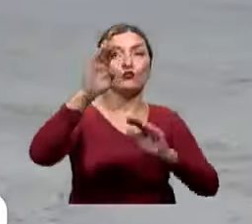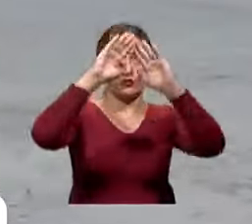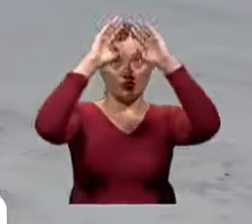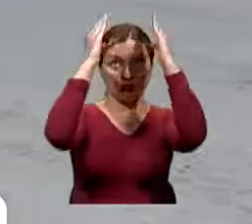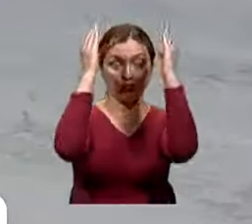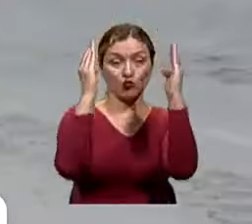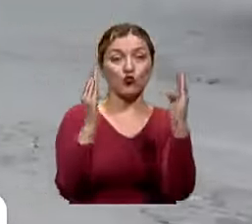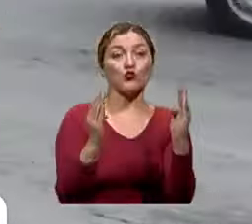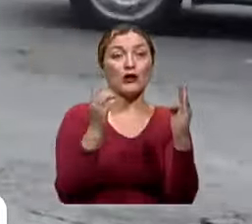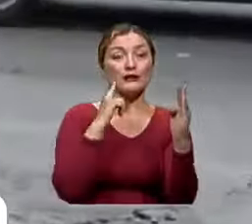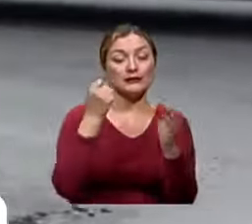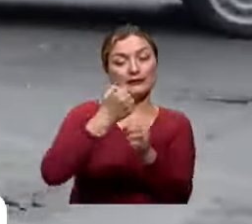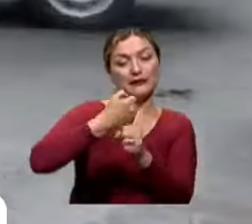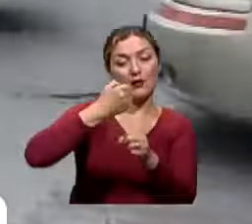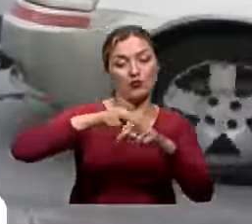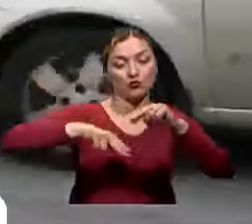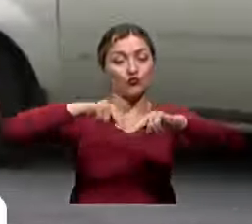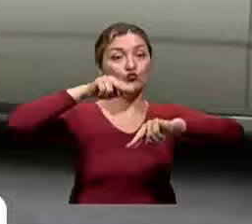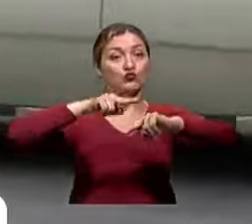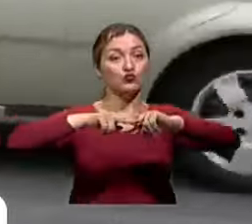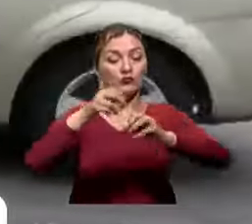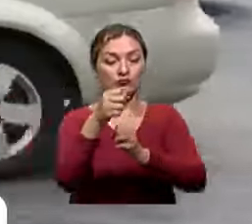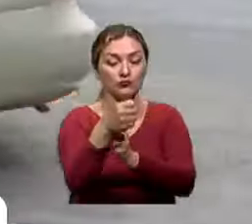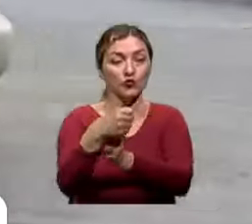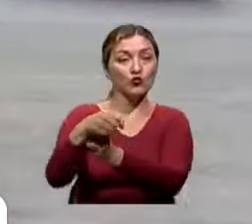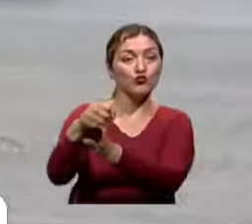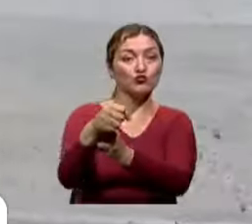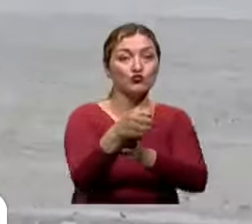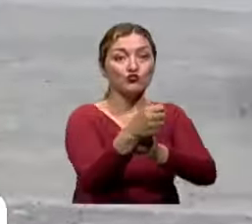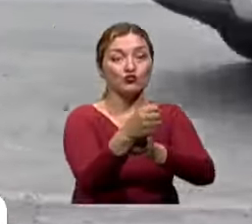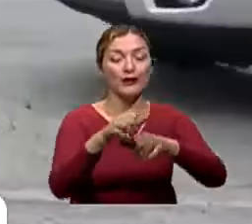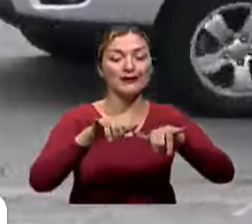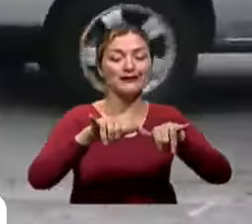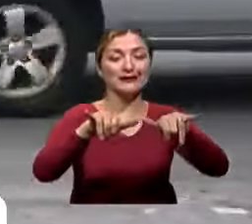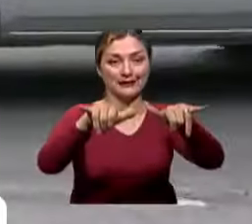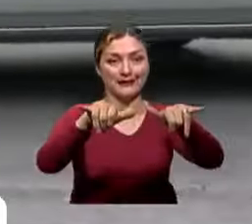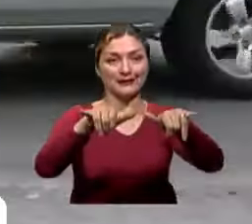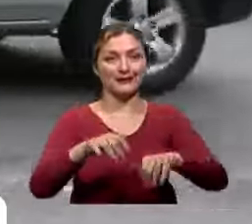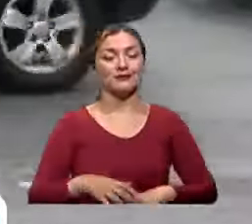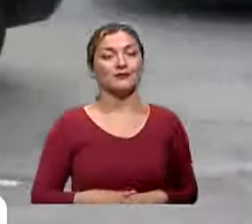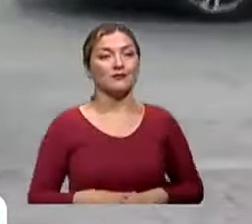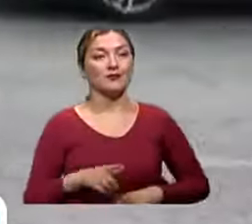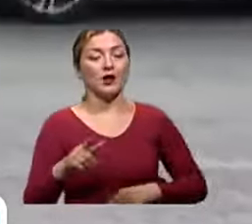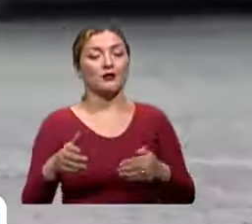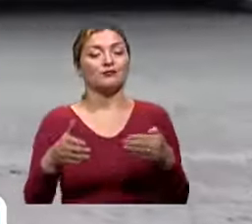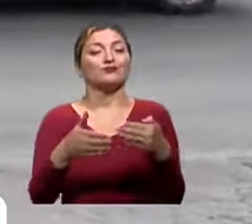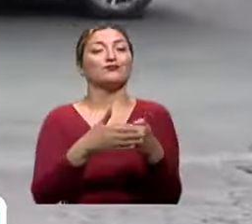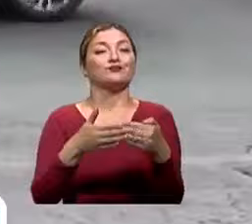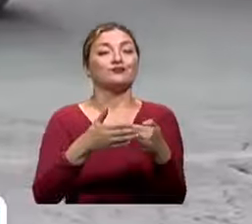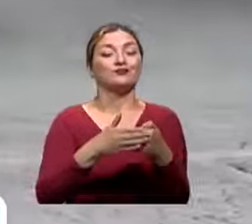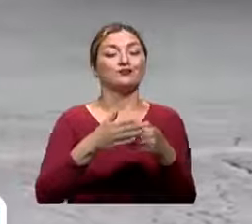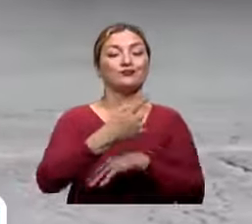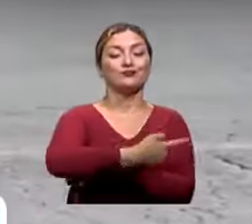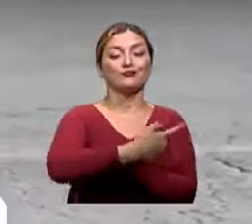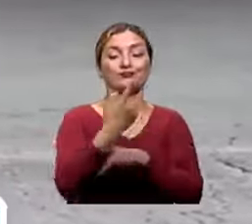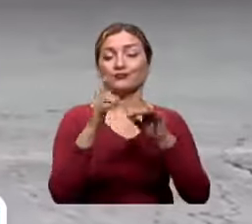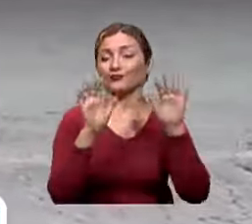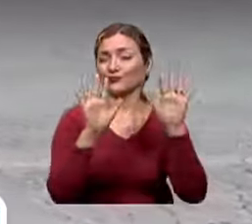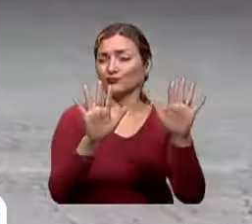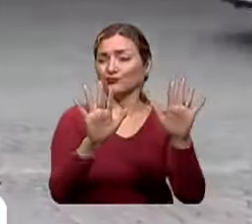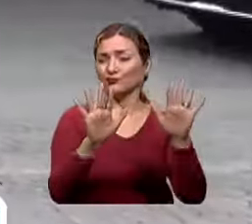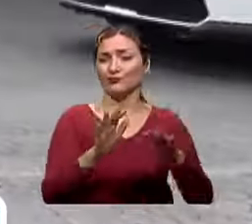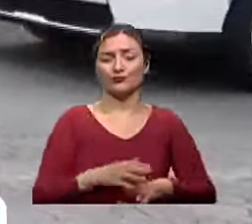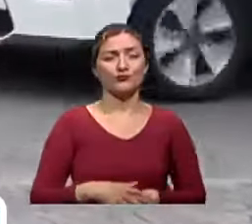para contarles que los trabajos en la vía de la Ecovía continúan y justamente por ello habrá un cierre por 10 días. Para más detalles